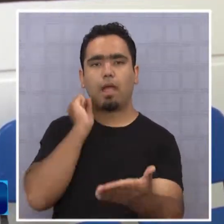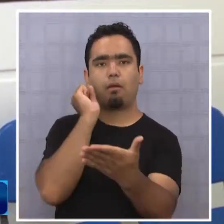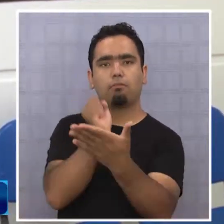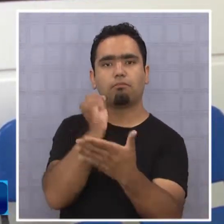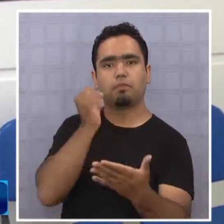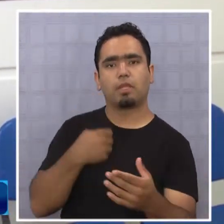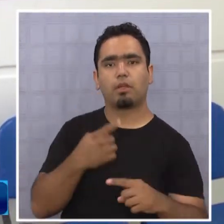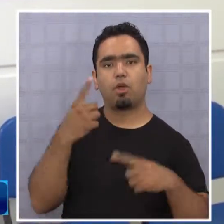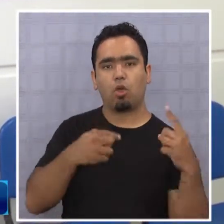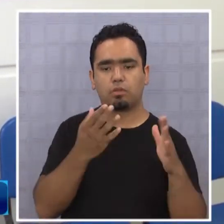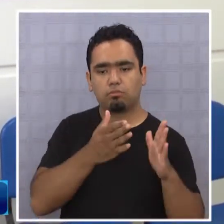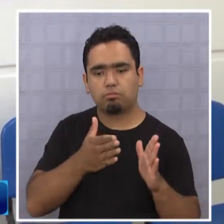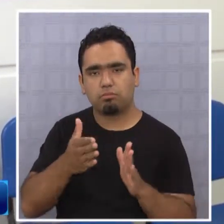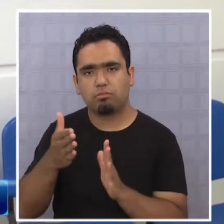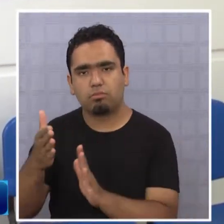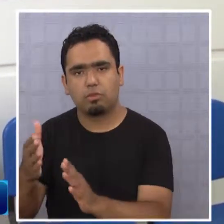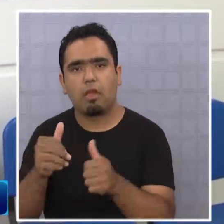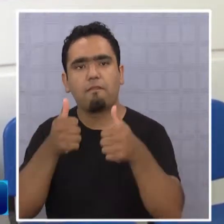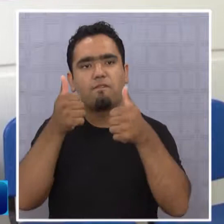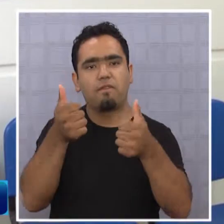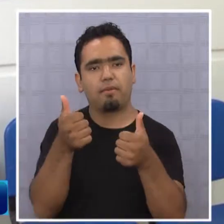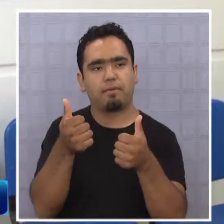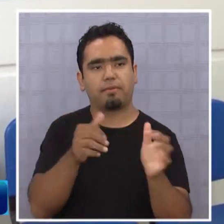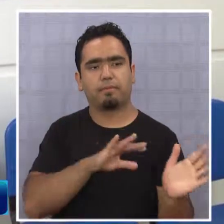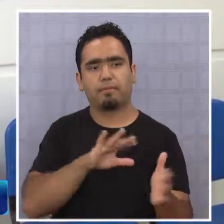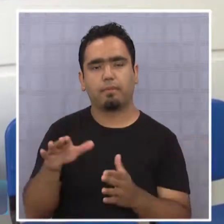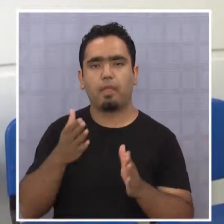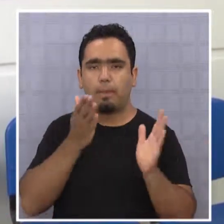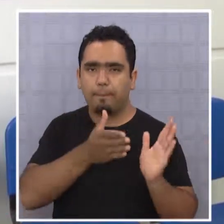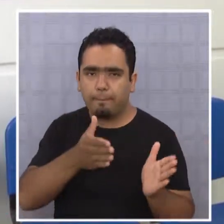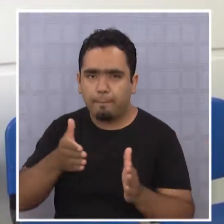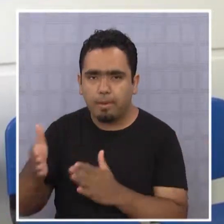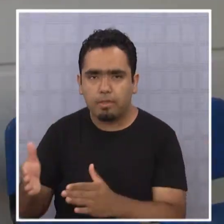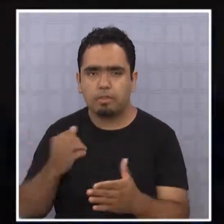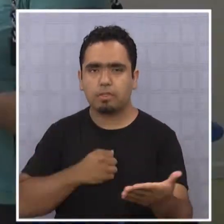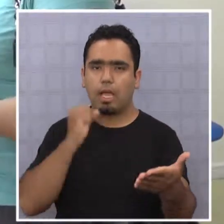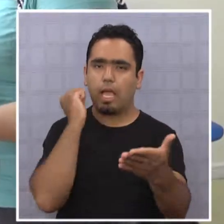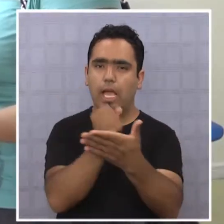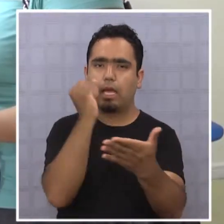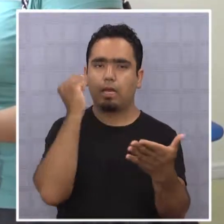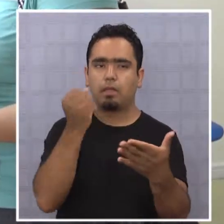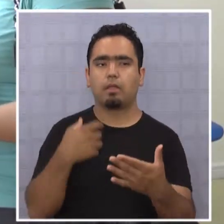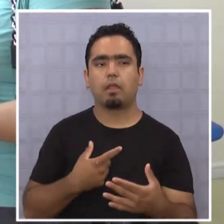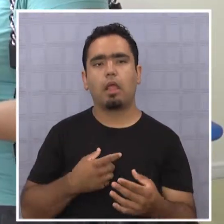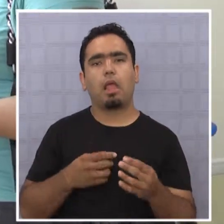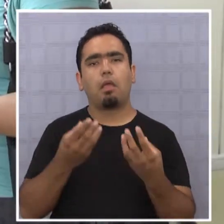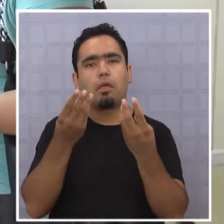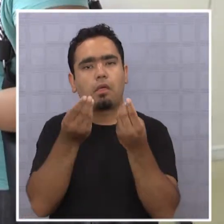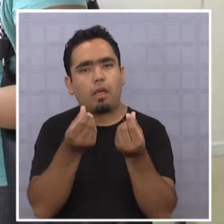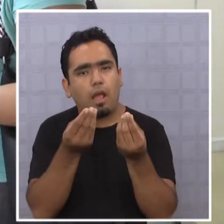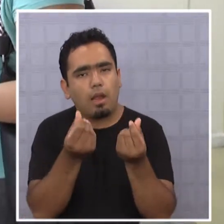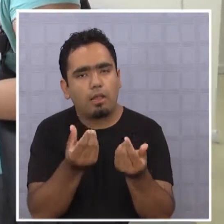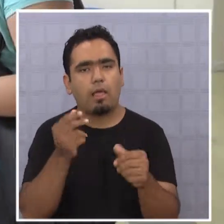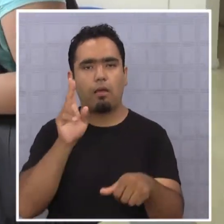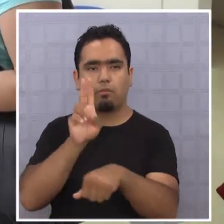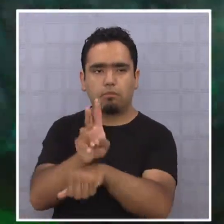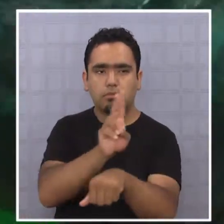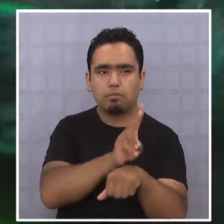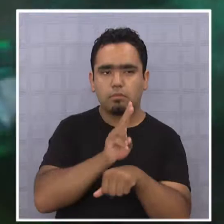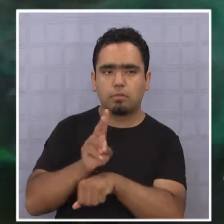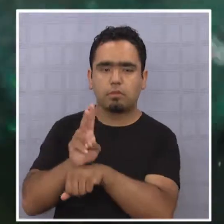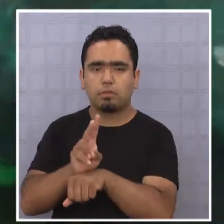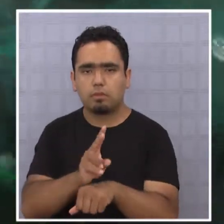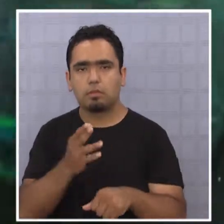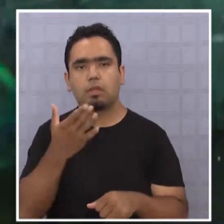para nosotros porque es el reconocimiento a que las cosas se han estado haciendo y que se hacen bien. Un proceso de acreditación que garantiza